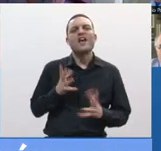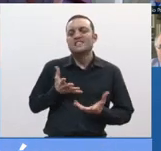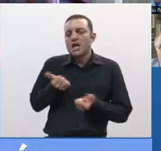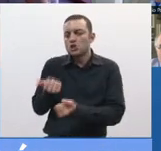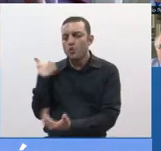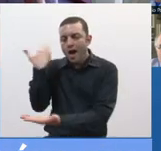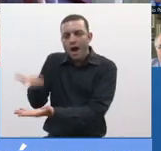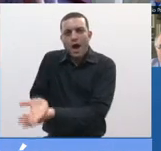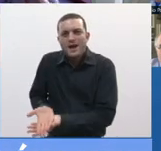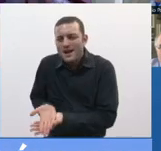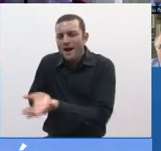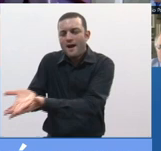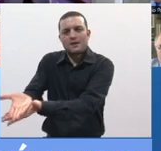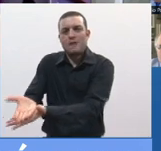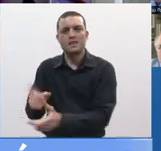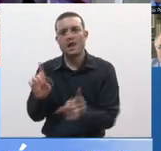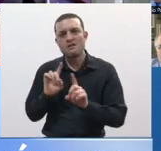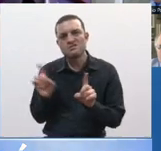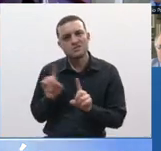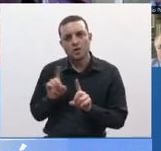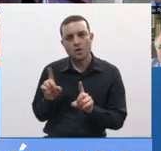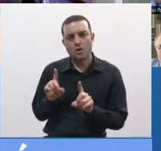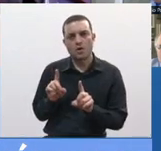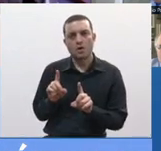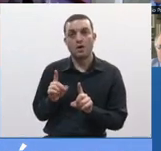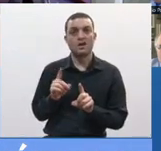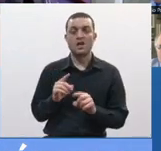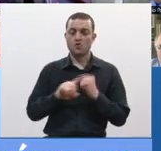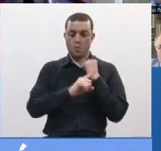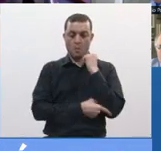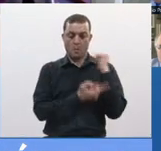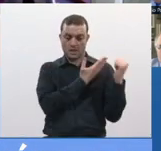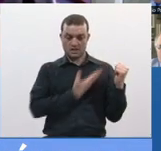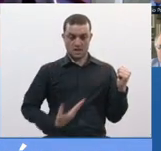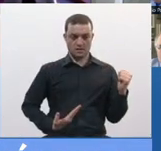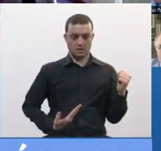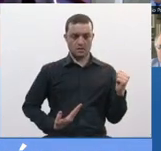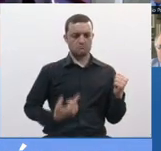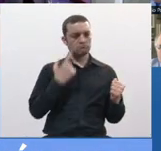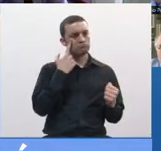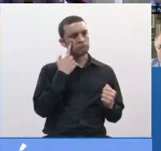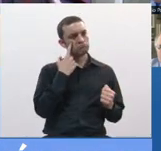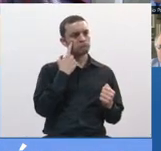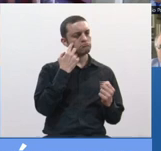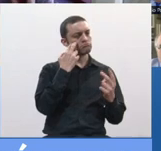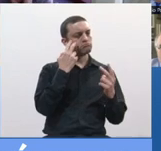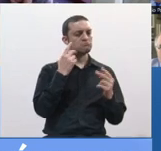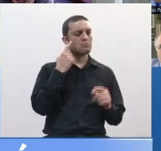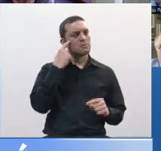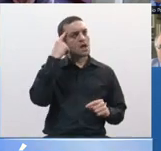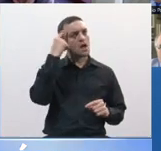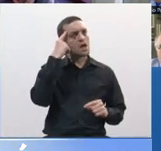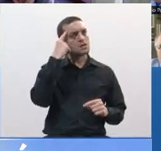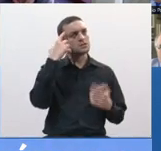decisión, en vez de aceptar que es un presidente que ha hecho una evaluación. No está obligado el presidente a